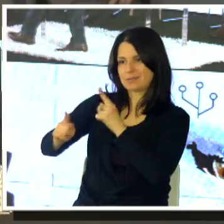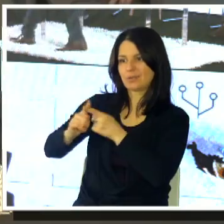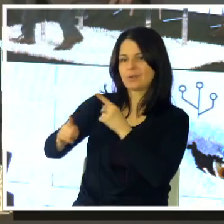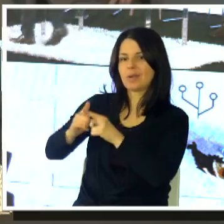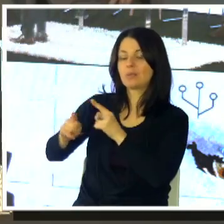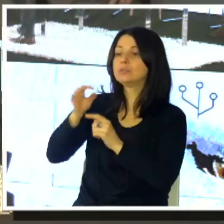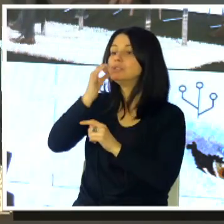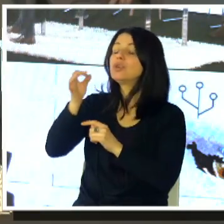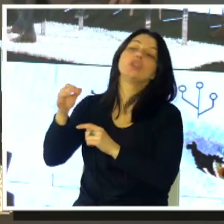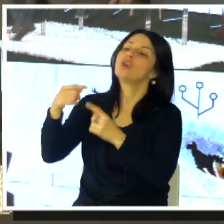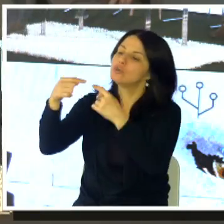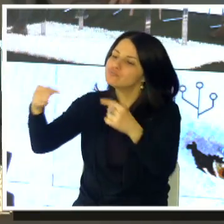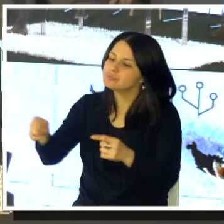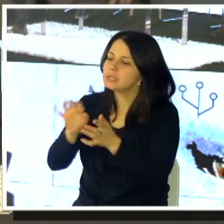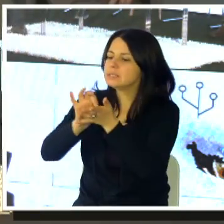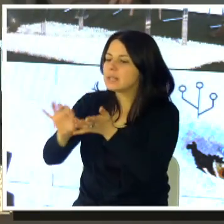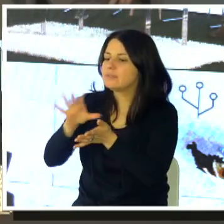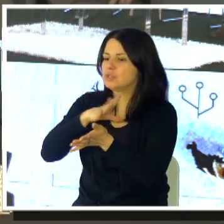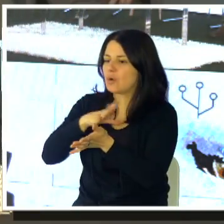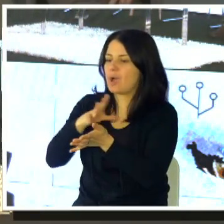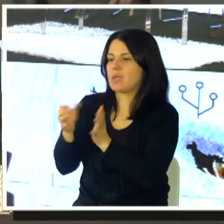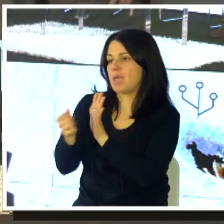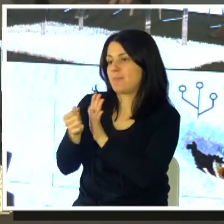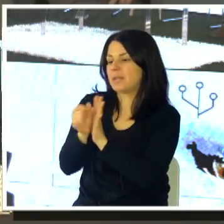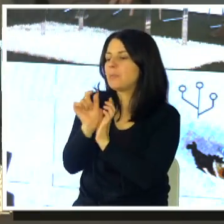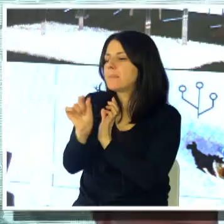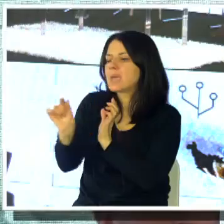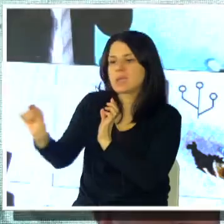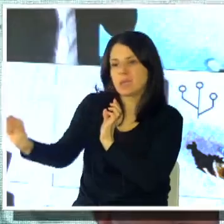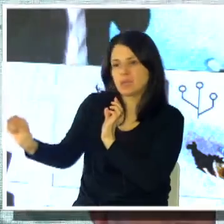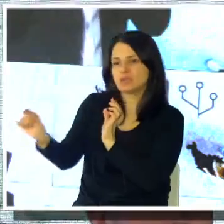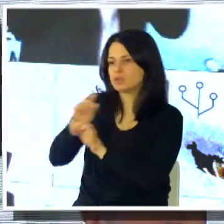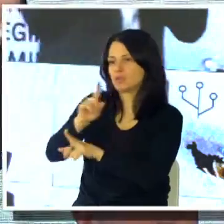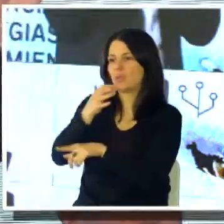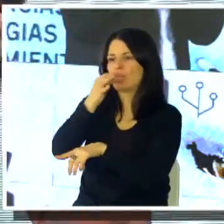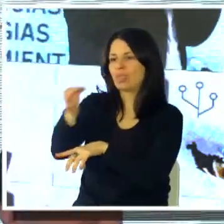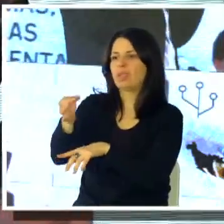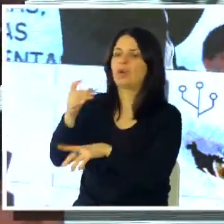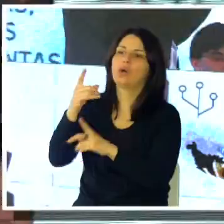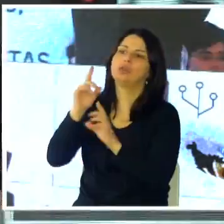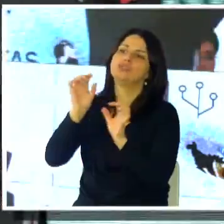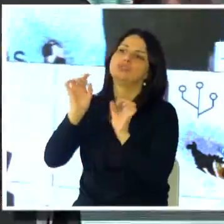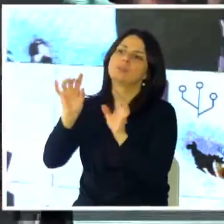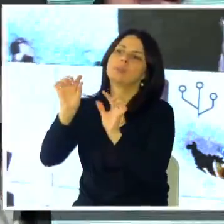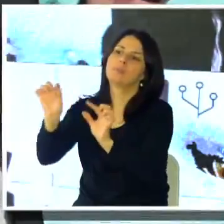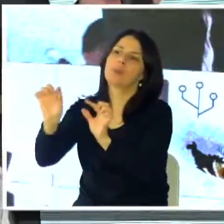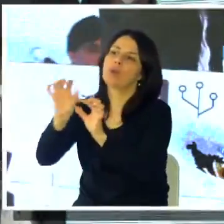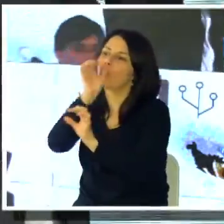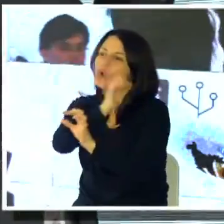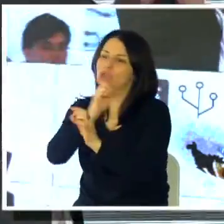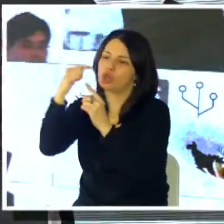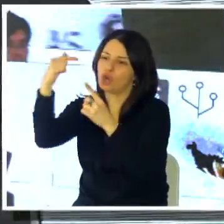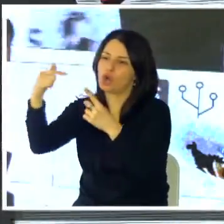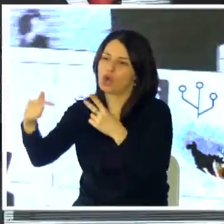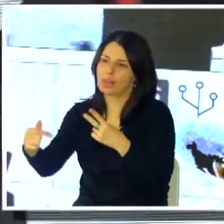que estos componentes o servicios que dividí mi aplicación son pequeños, no estamos diciendo que van a tener unas pocas líneas de código, que van a ser